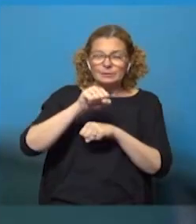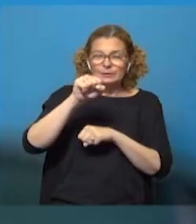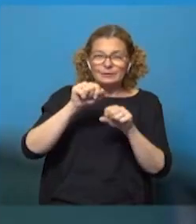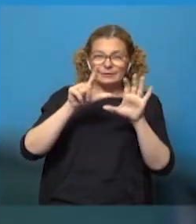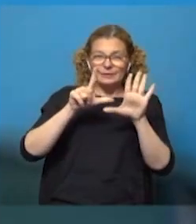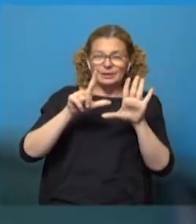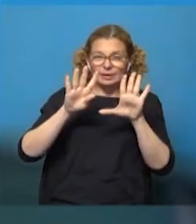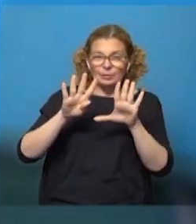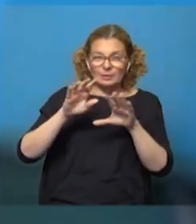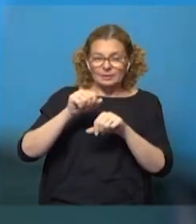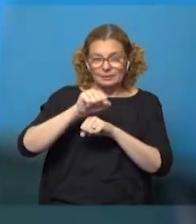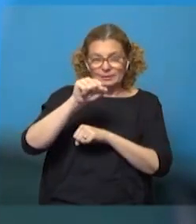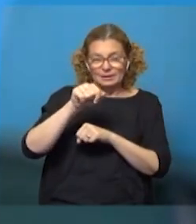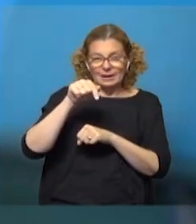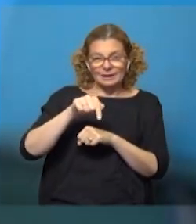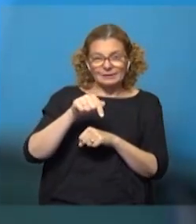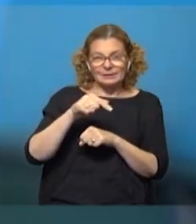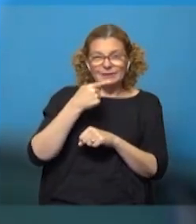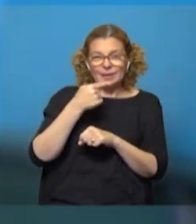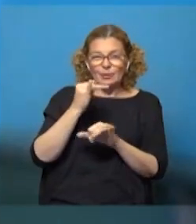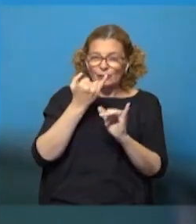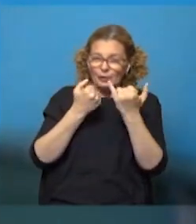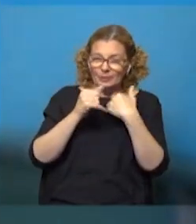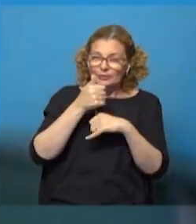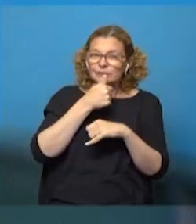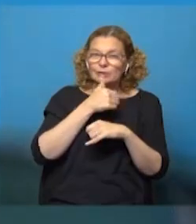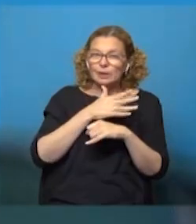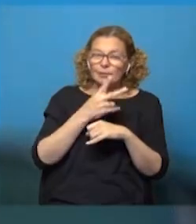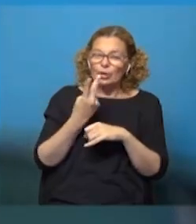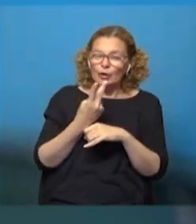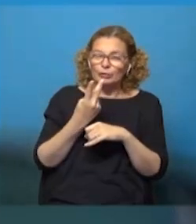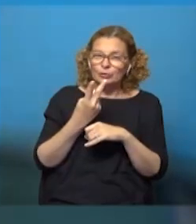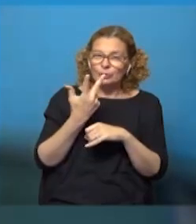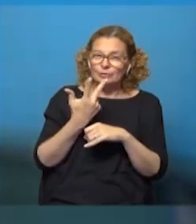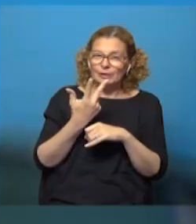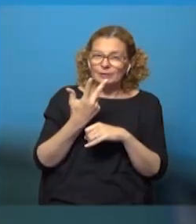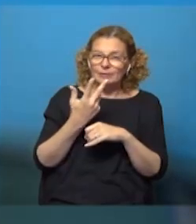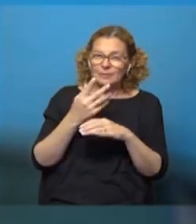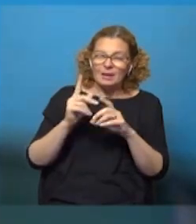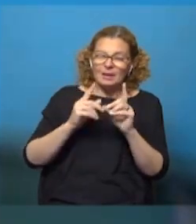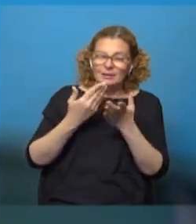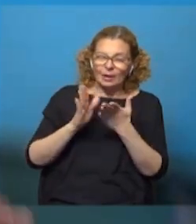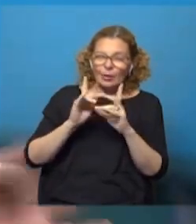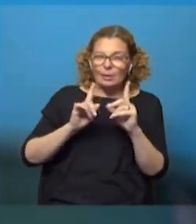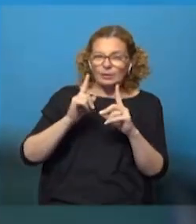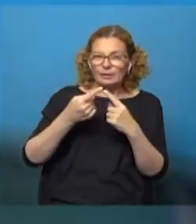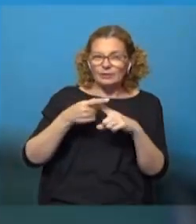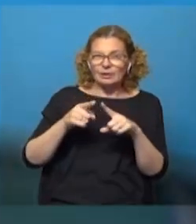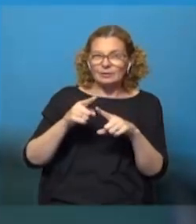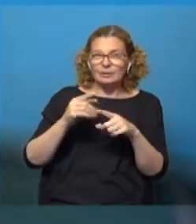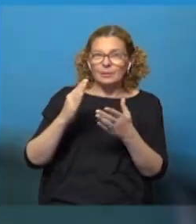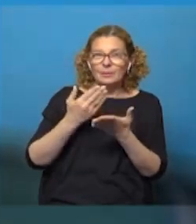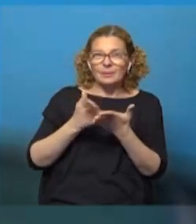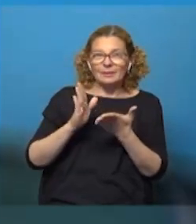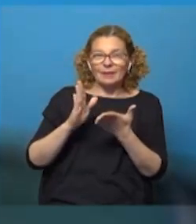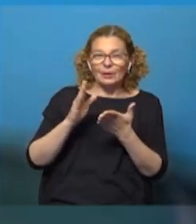el año 79 allí digamos mi información de historiador me dio dos cosas o tres cosas y me sacó algunas Por lo pronto me sacó